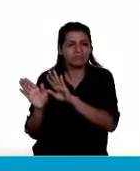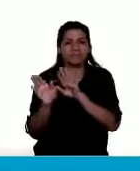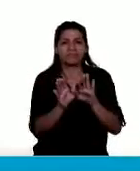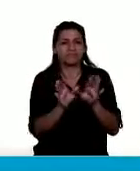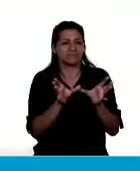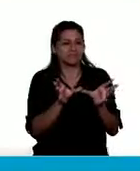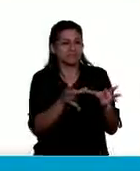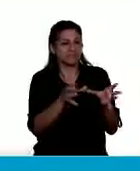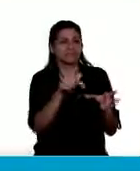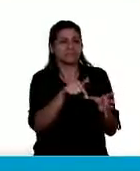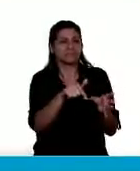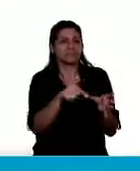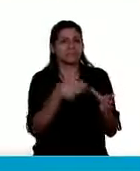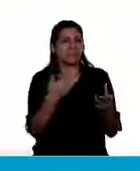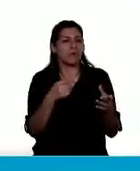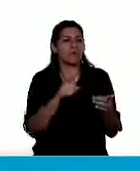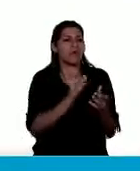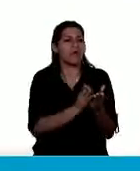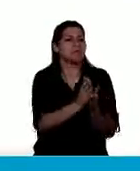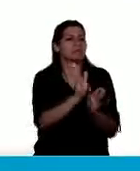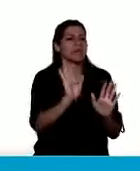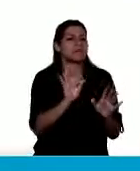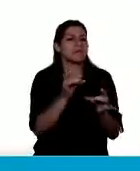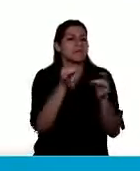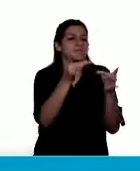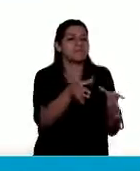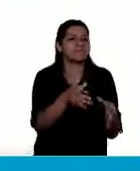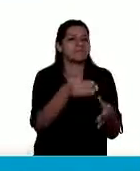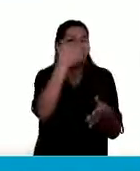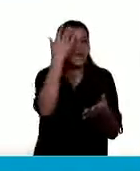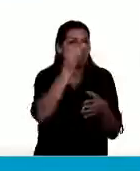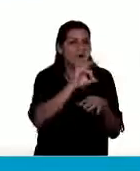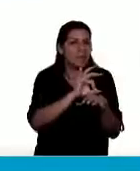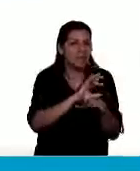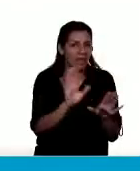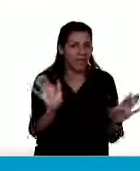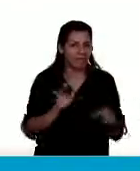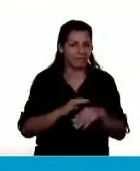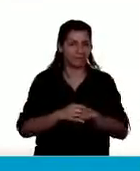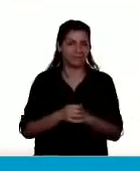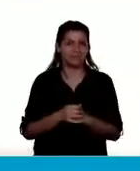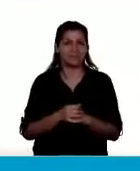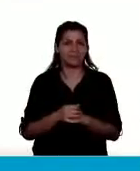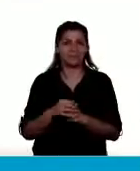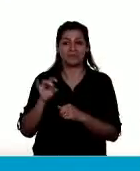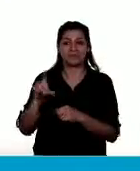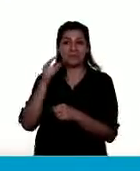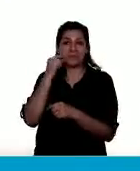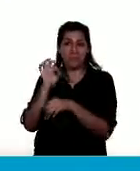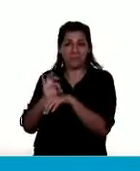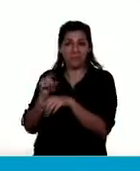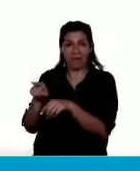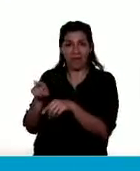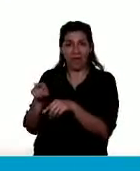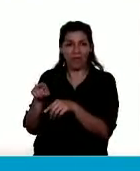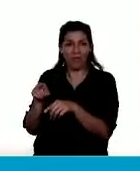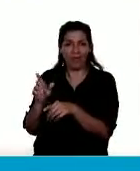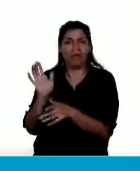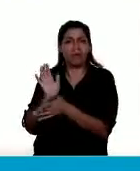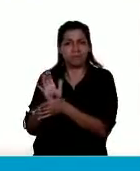algunos están condenados a esas enfermedades. Y no solamente Carrillo les dio batalla, cómo se